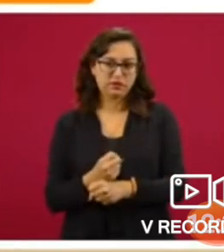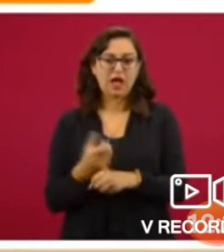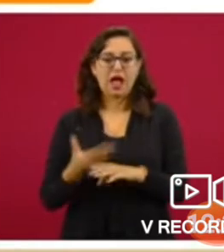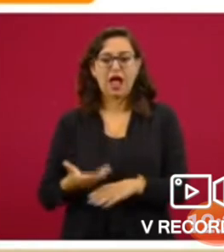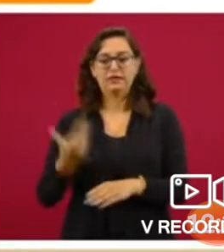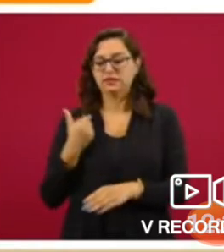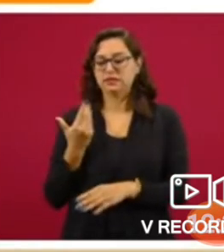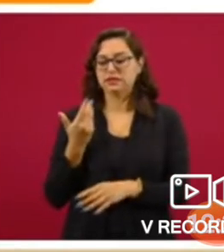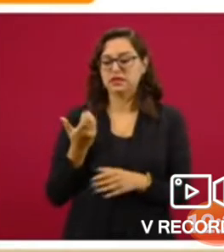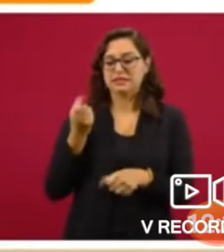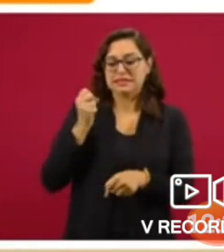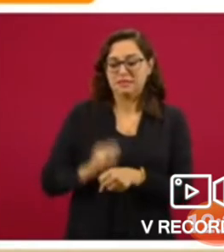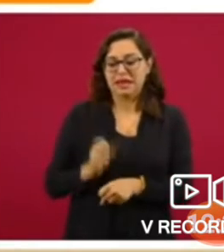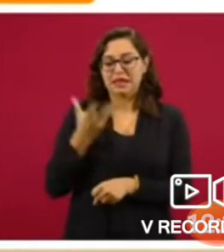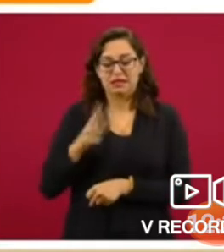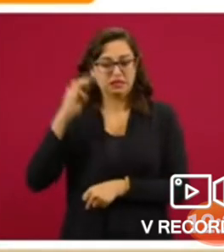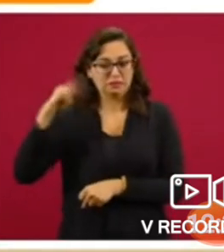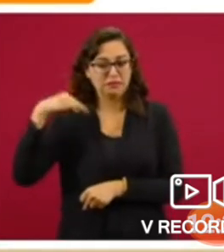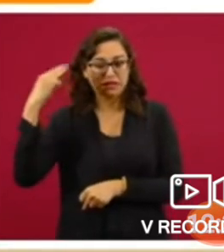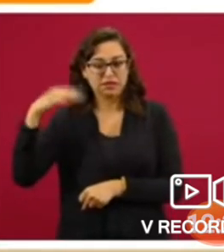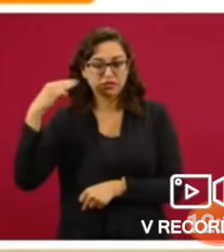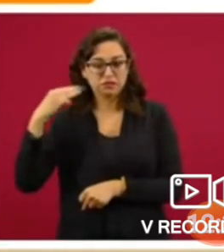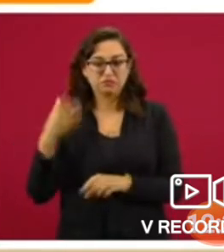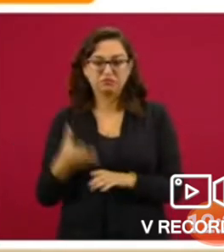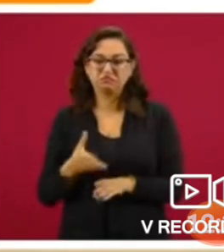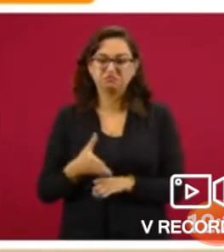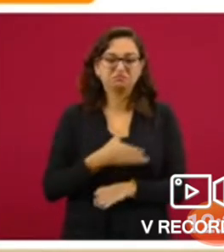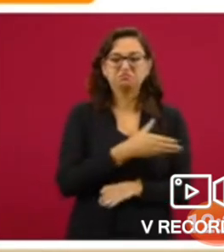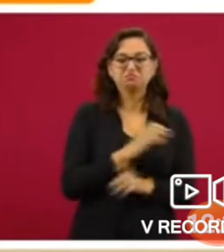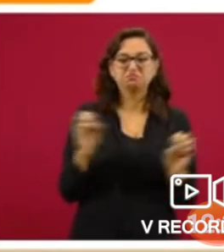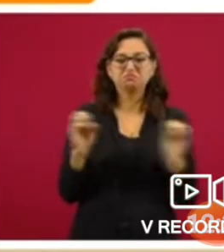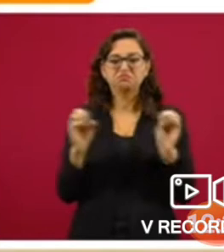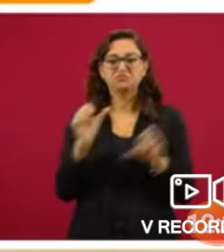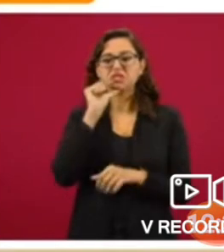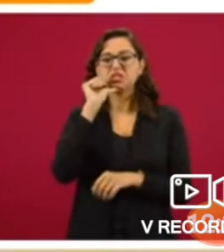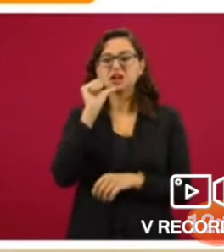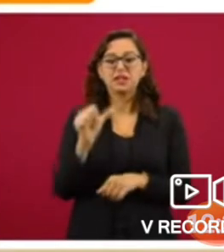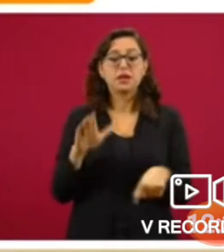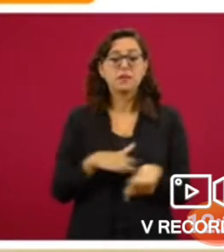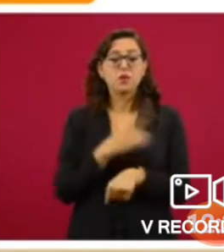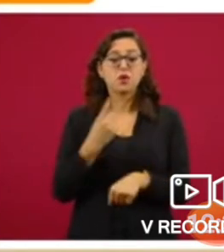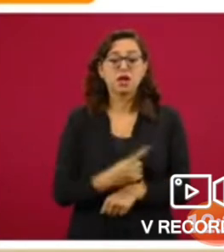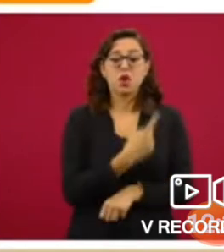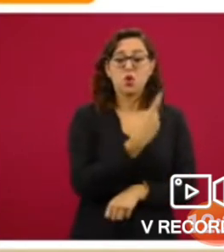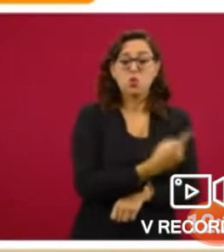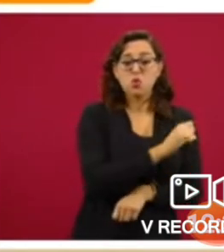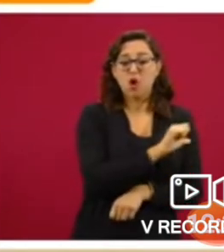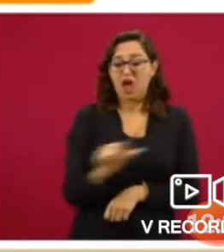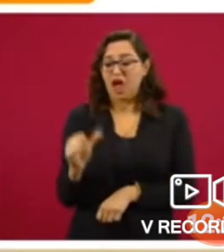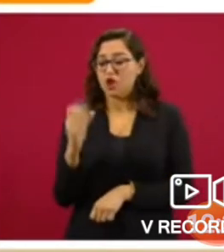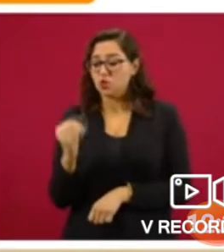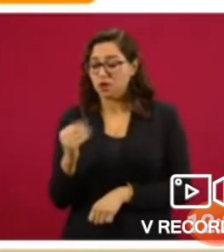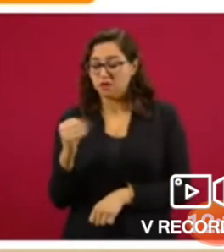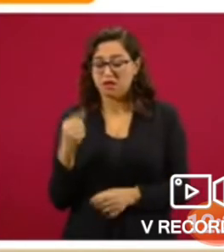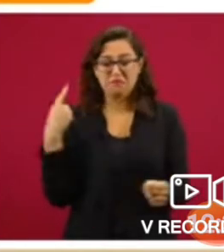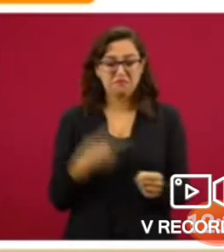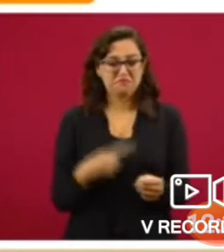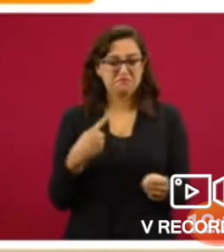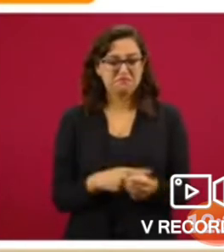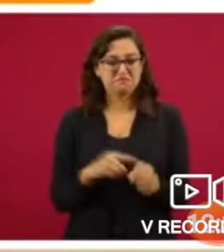10, que es la primera semana de marzo. No poníamos lo otro porque en esas primeras 9 semanas no habíamos tenido caso alguno